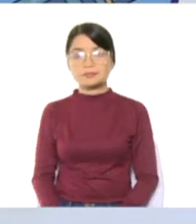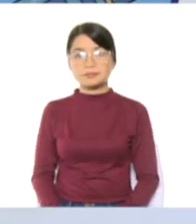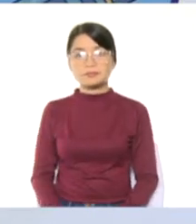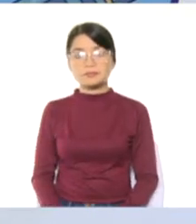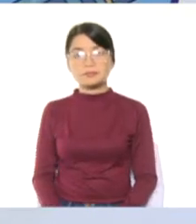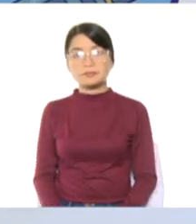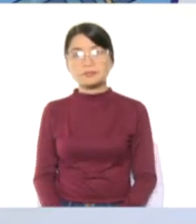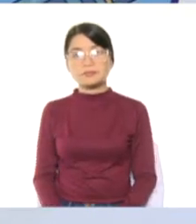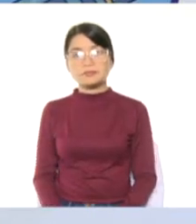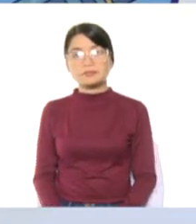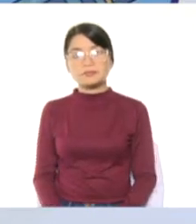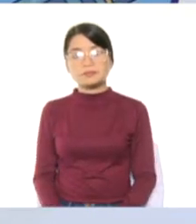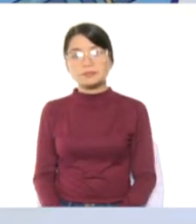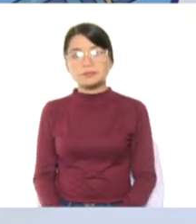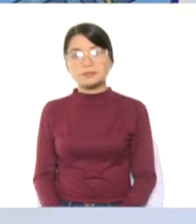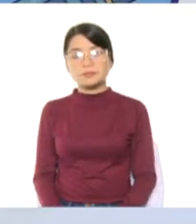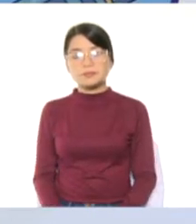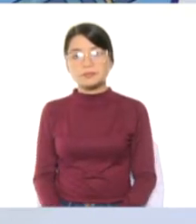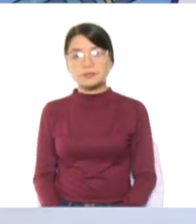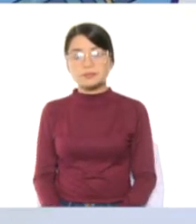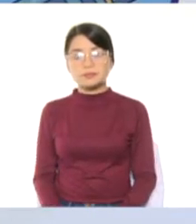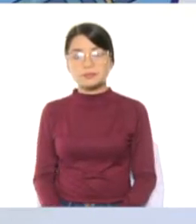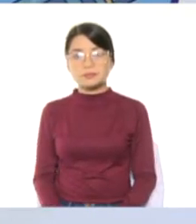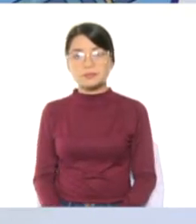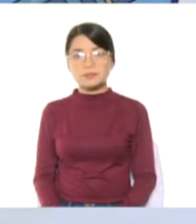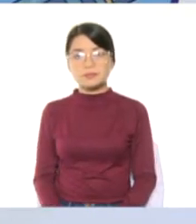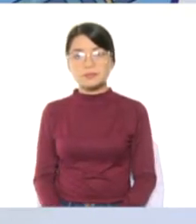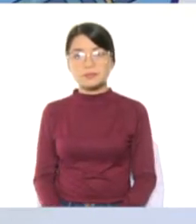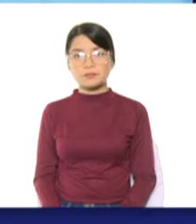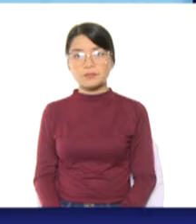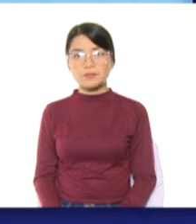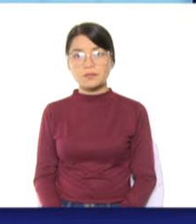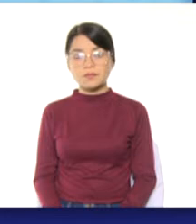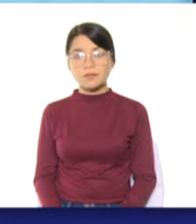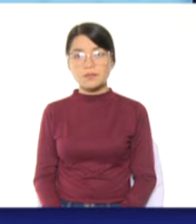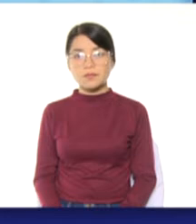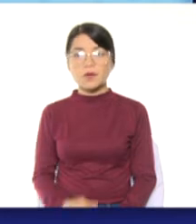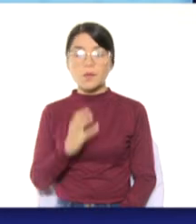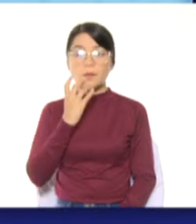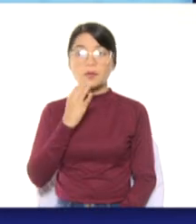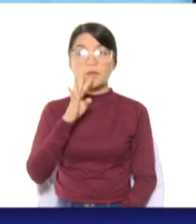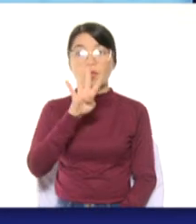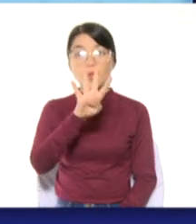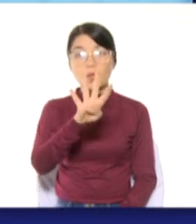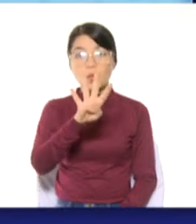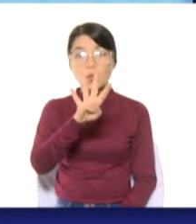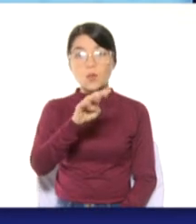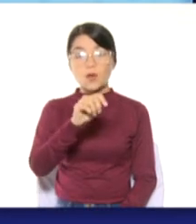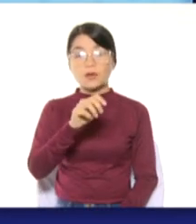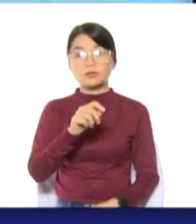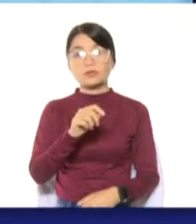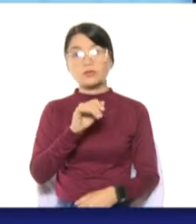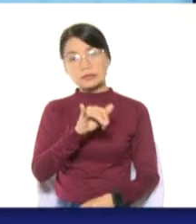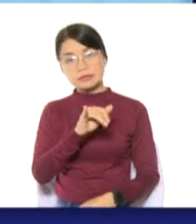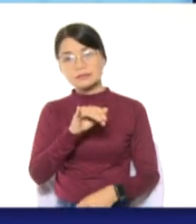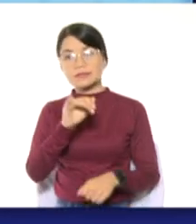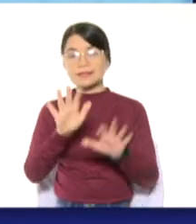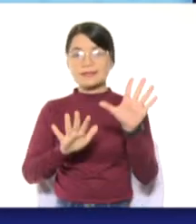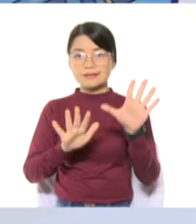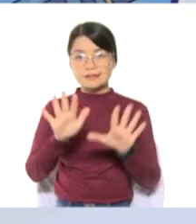hasta los 30 minutos, ¿ok? Si son, supongamos, 4 y 15, digo a quarter